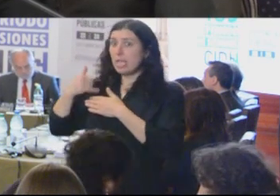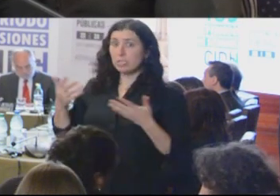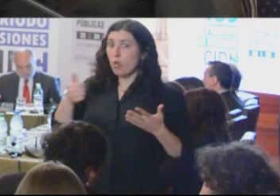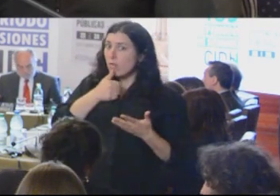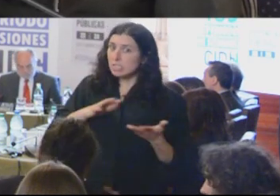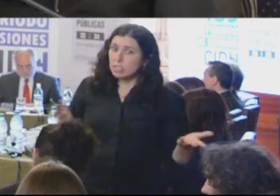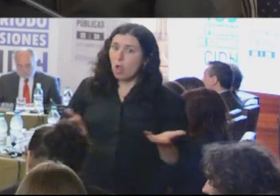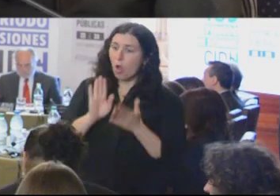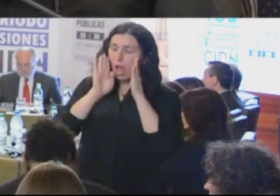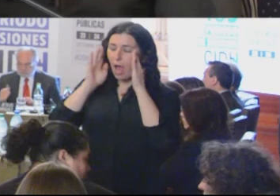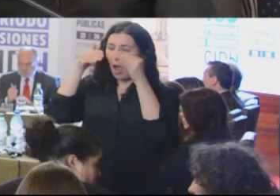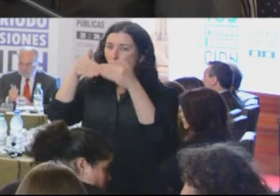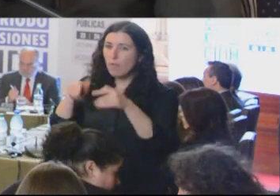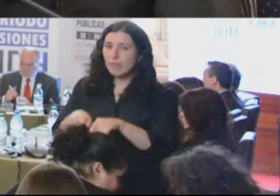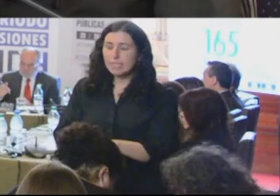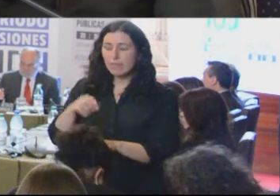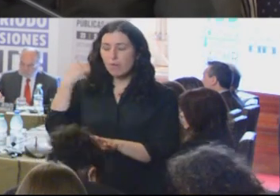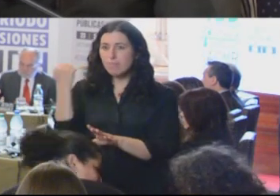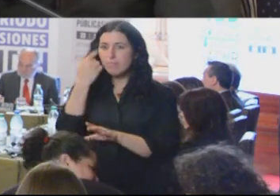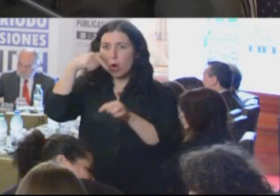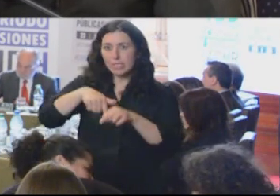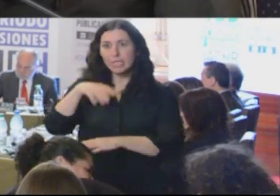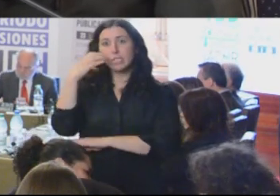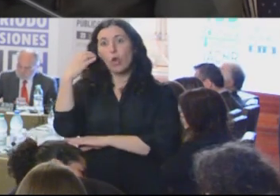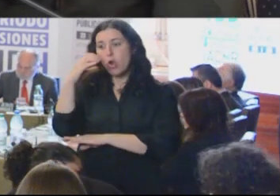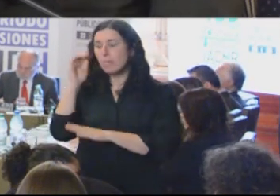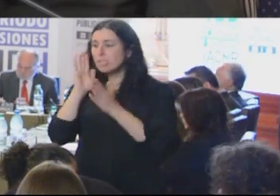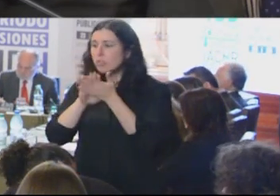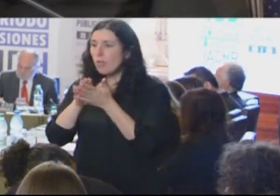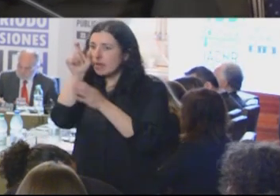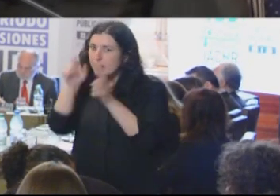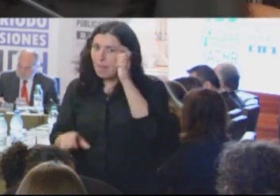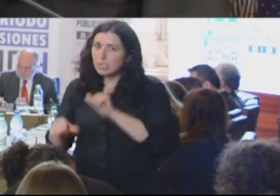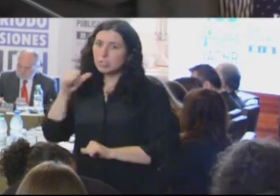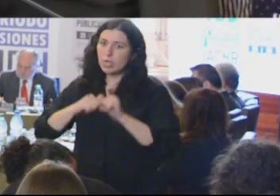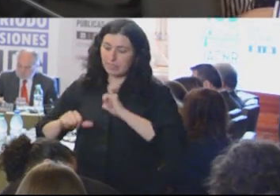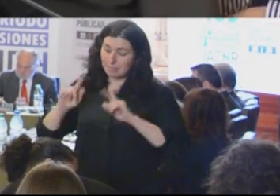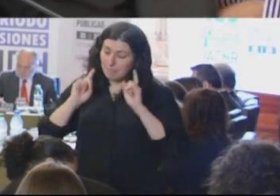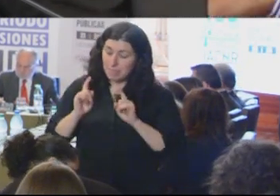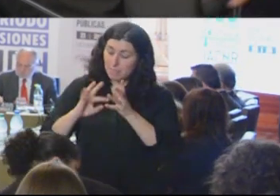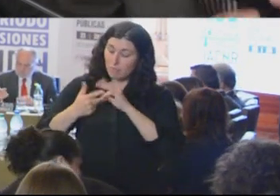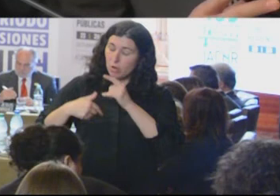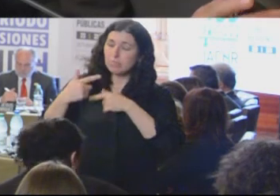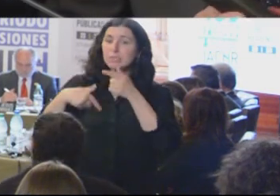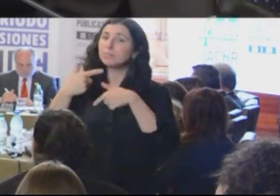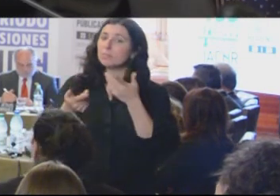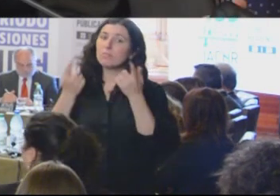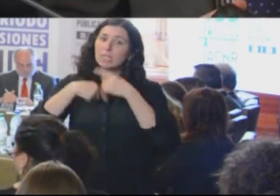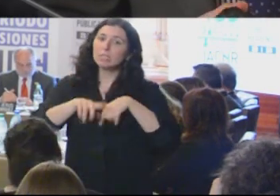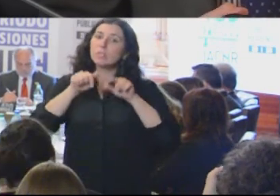a ese objetivo sustancial es el proceso en colombia y así seguirá planteándose de manera que esta